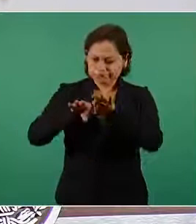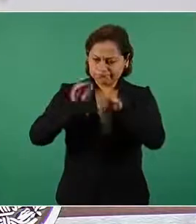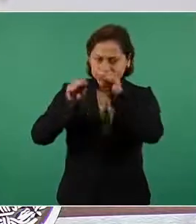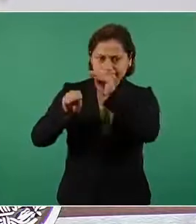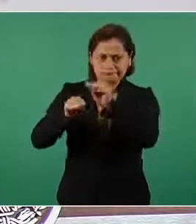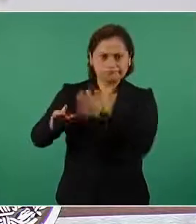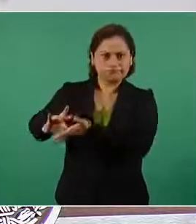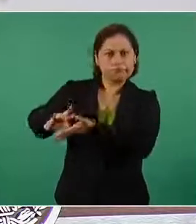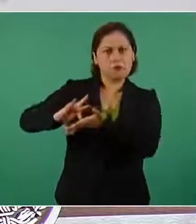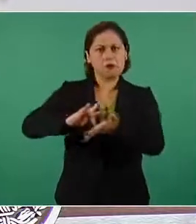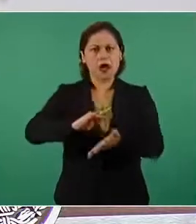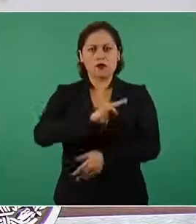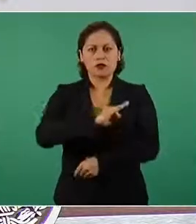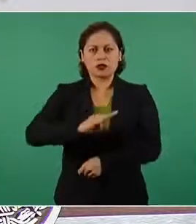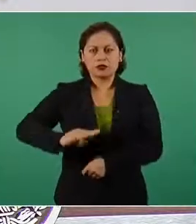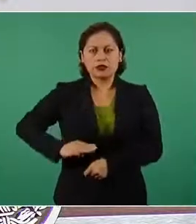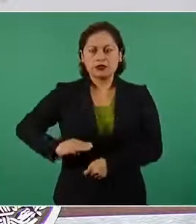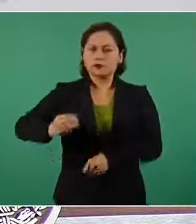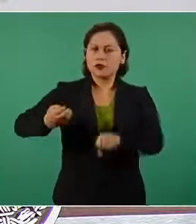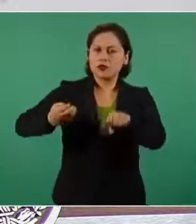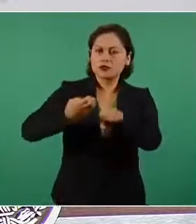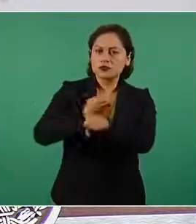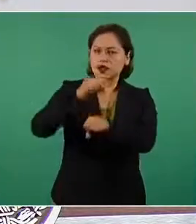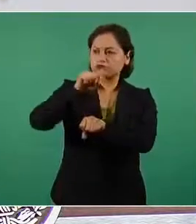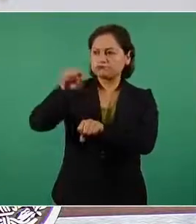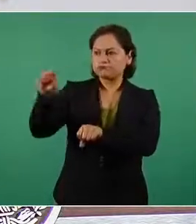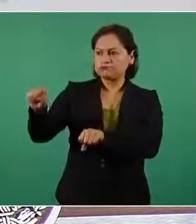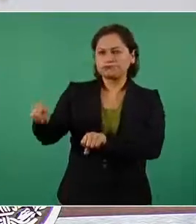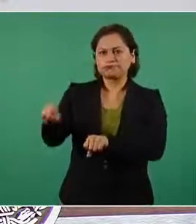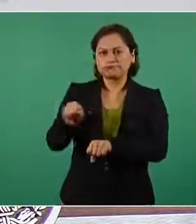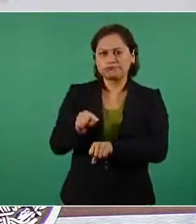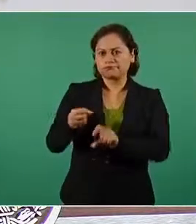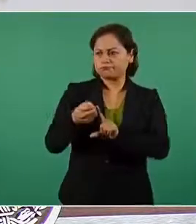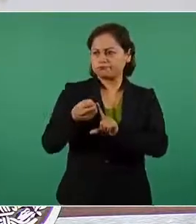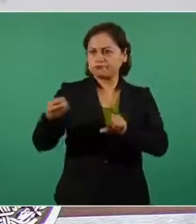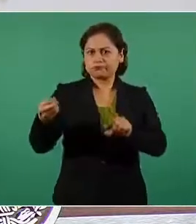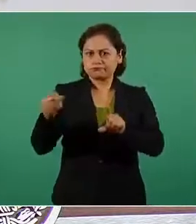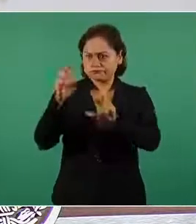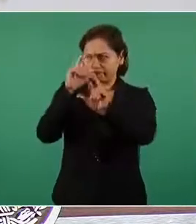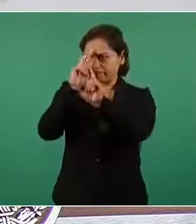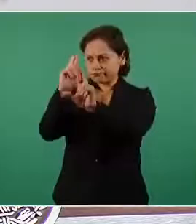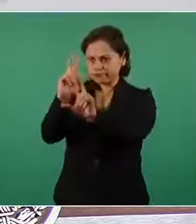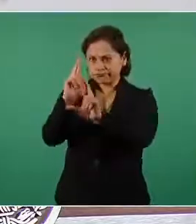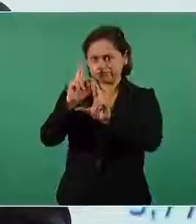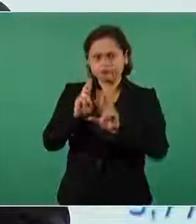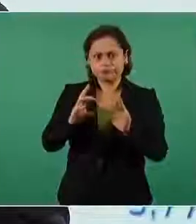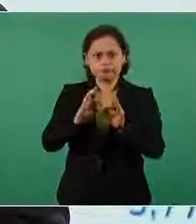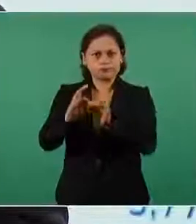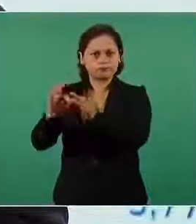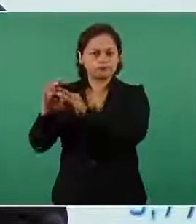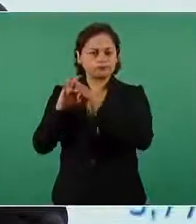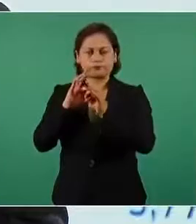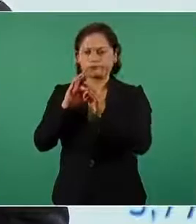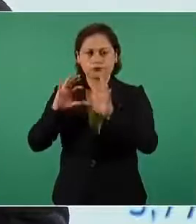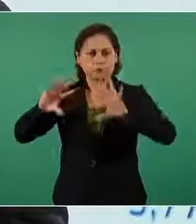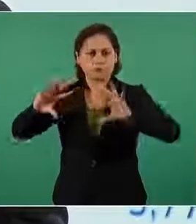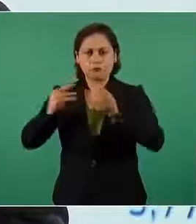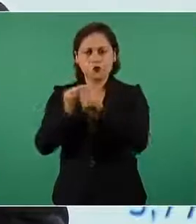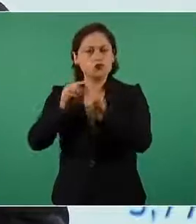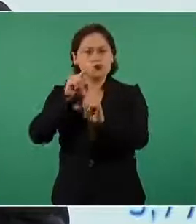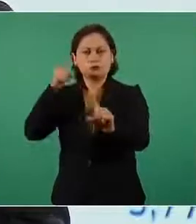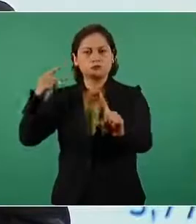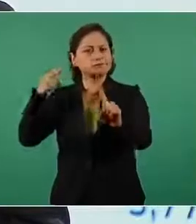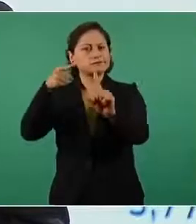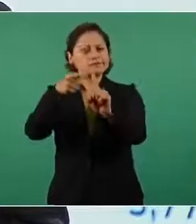los municipios, que hemos trabajado de una manera muy ordenada y respetuosa y con absoluta objetividad,